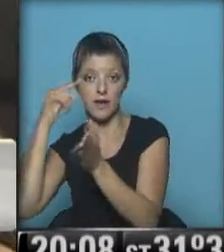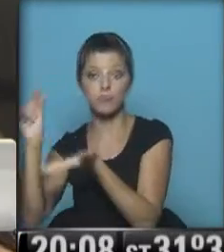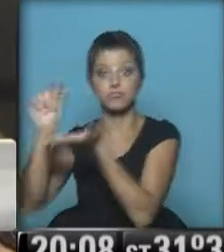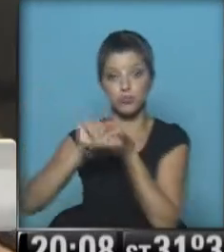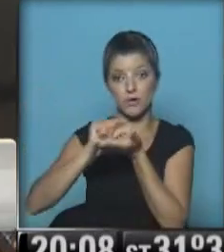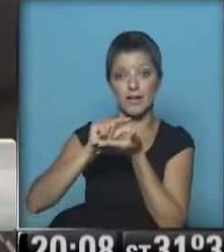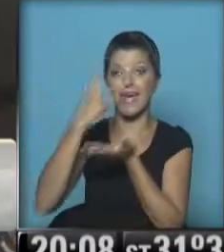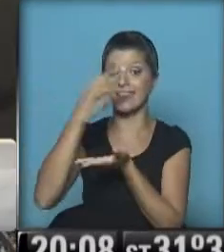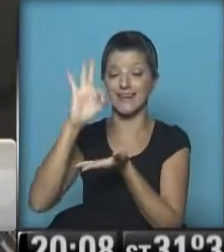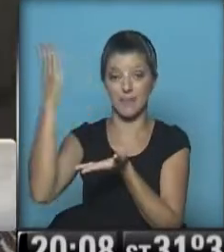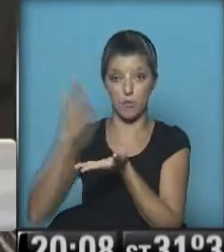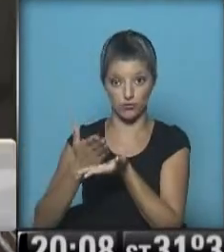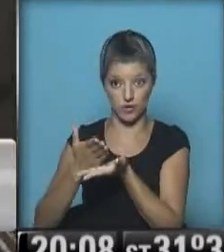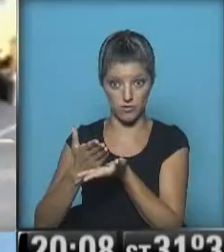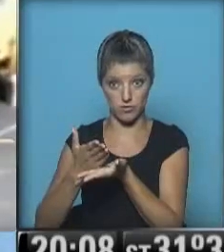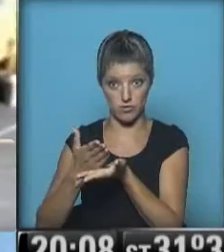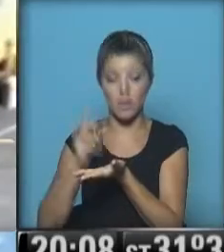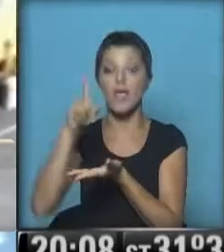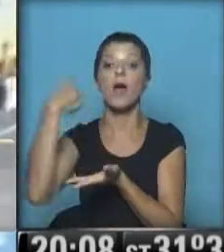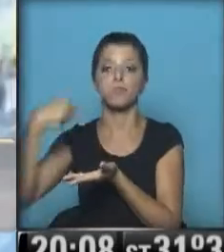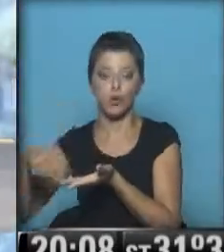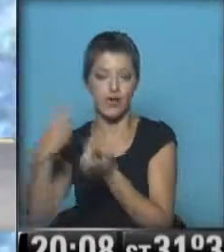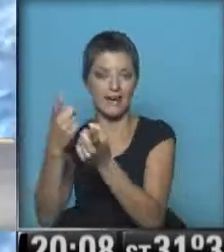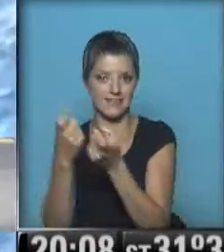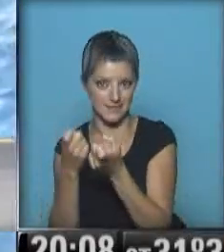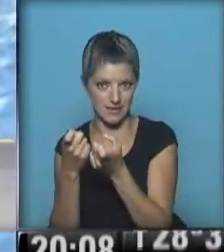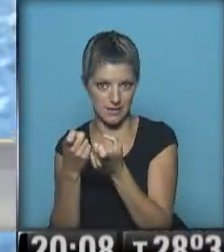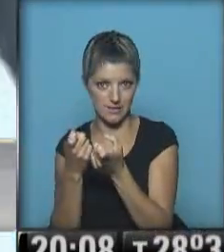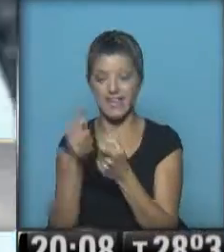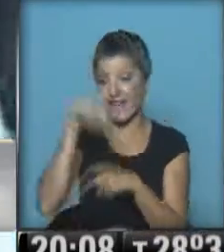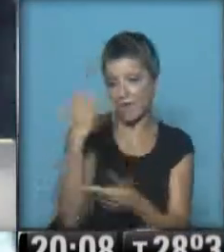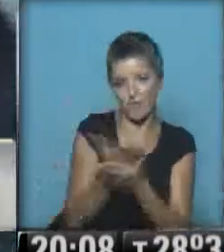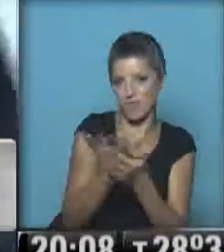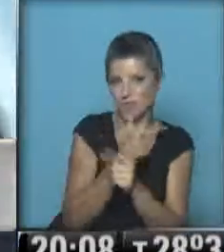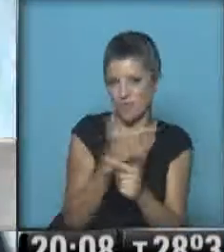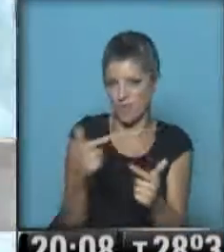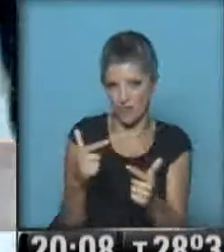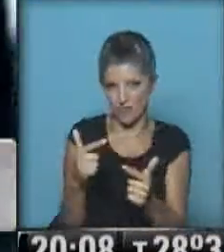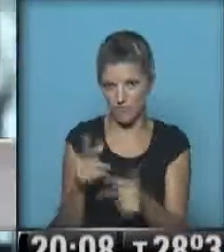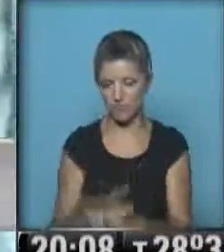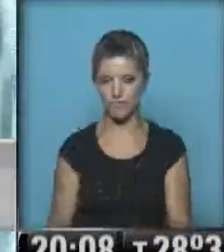el 30% de los materiales necesarios que no se fabrican en el país.